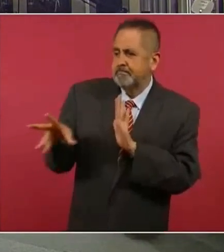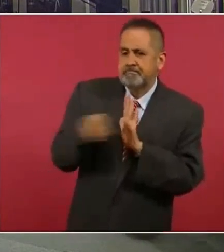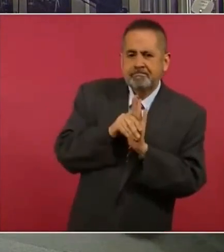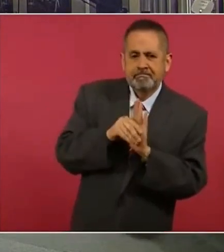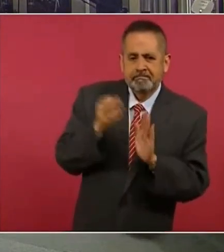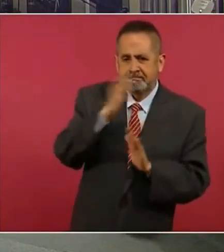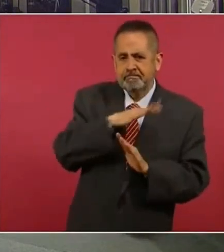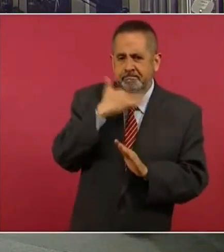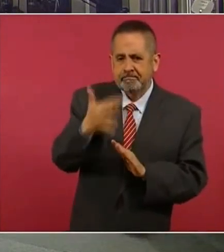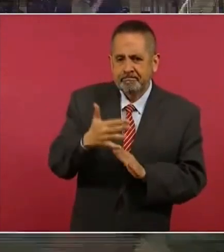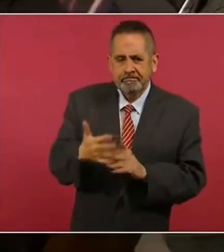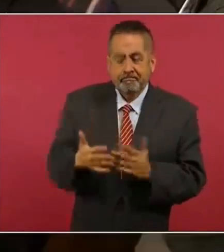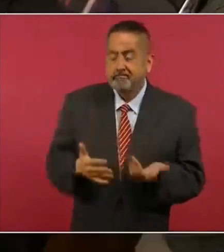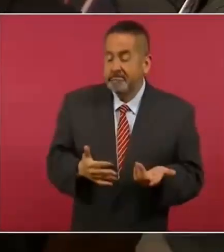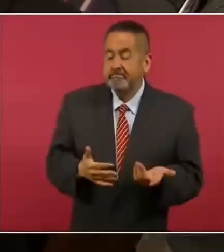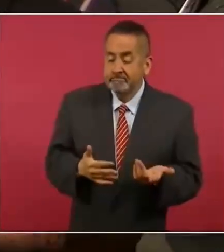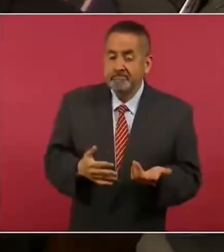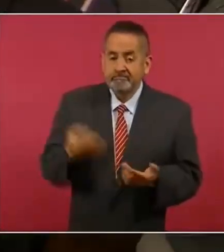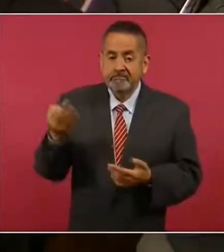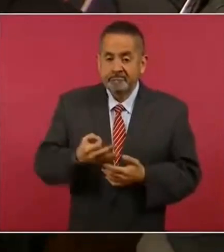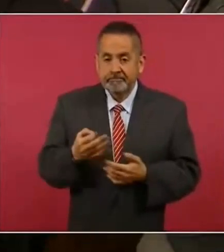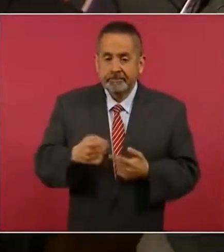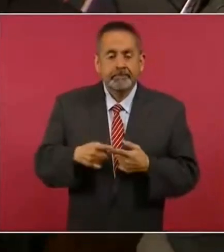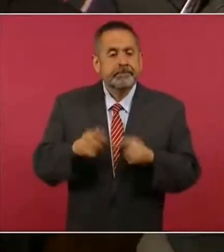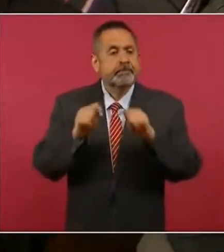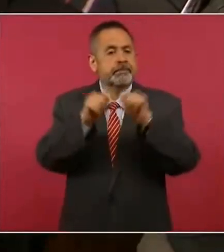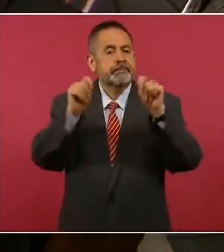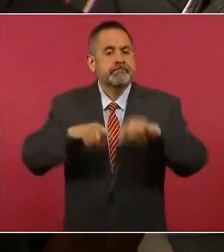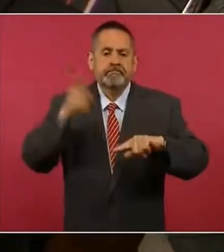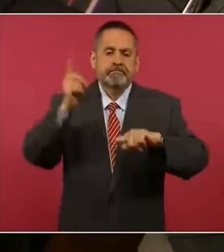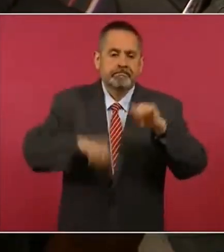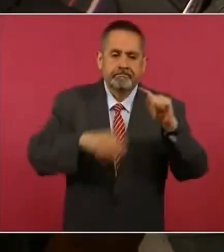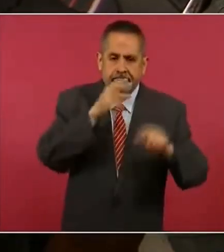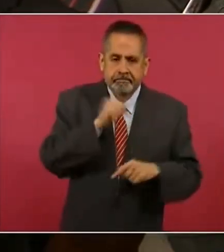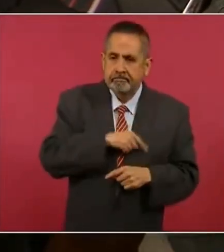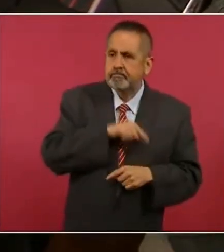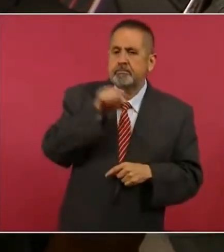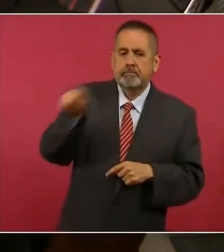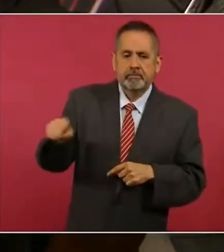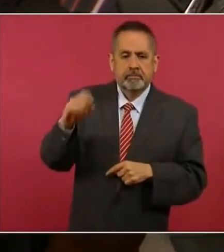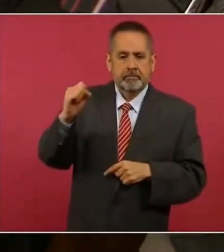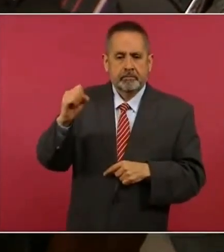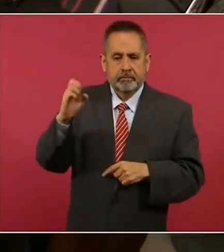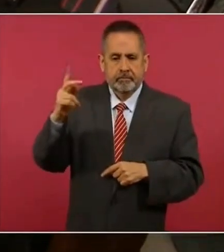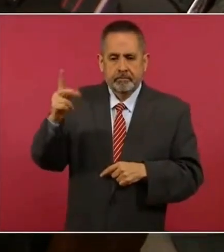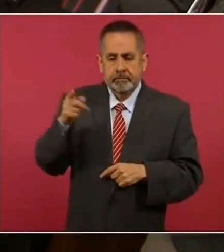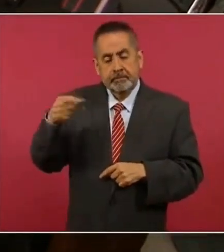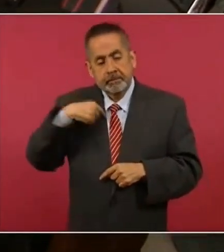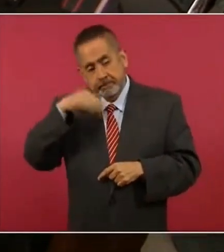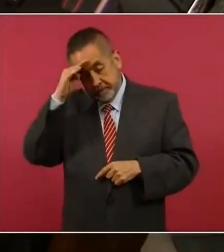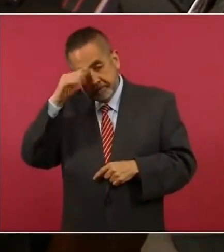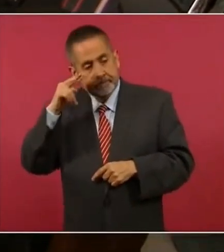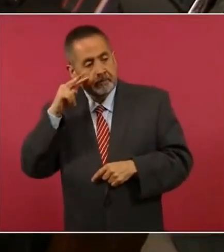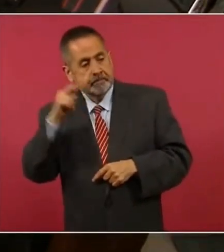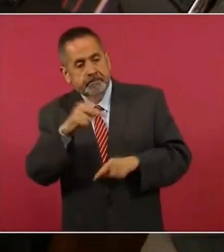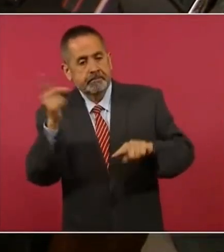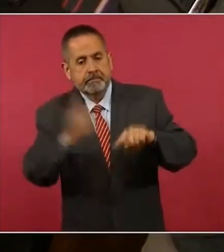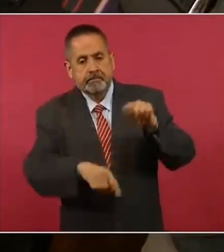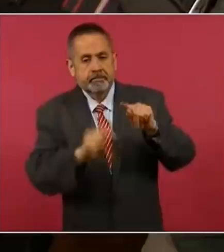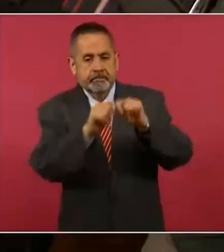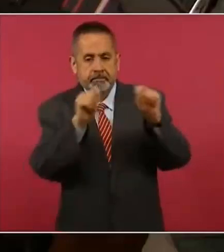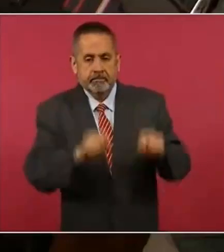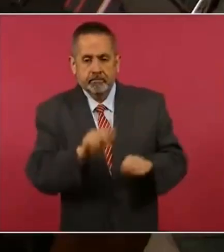retirarle el título y pues cede este expediente a la SEP para que tome una determinación al respecto su opinión y